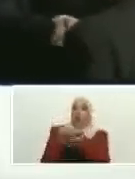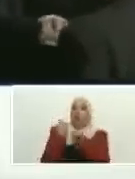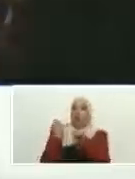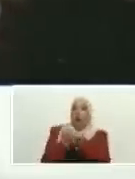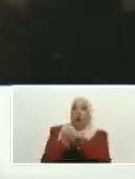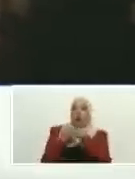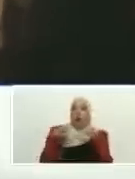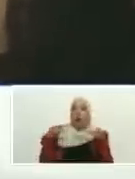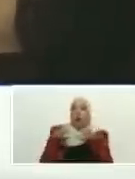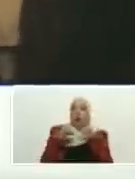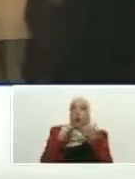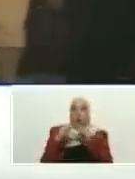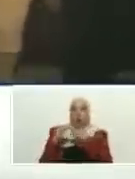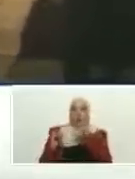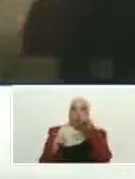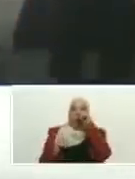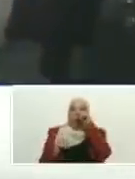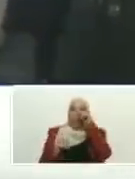colectivo.